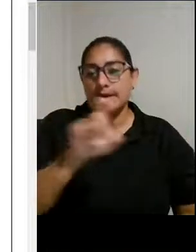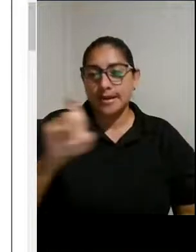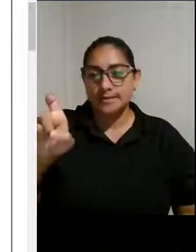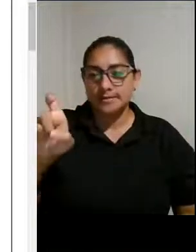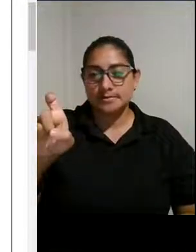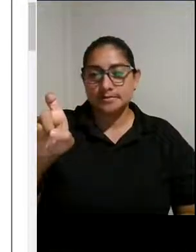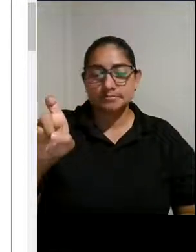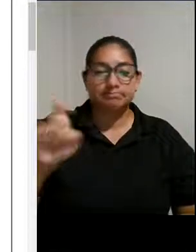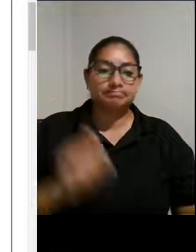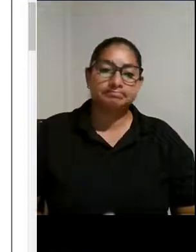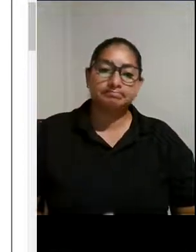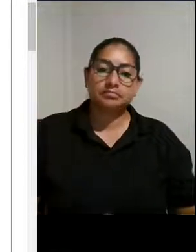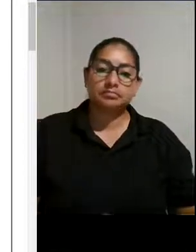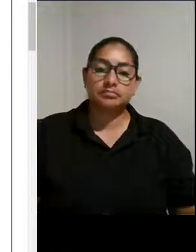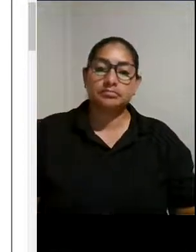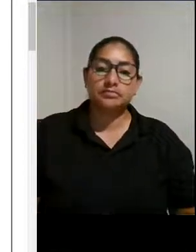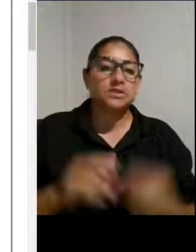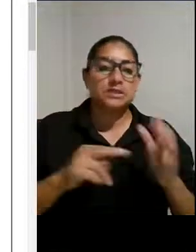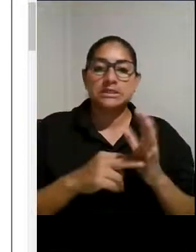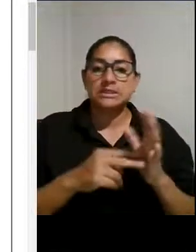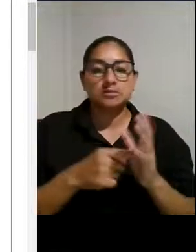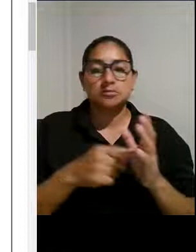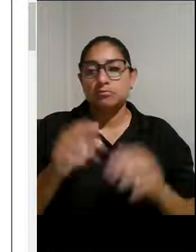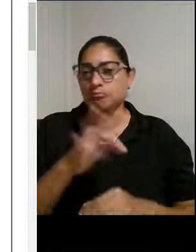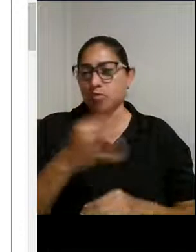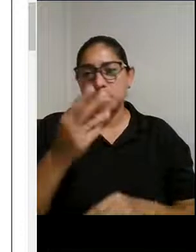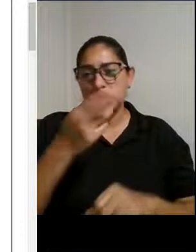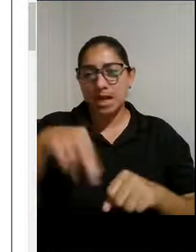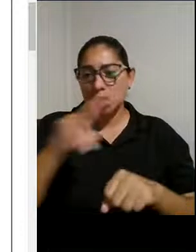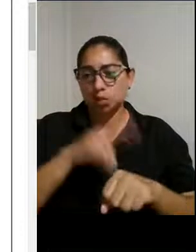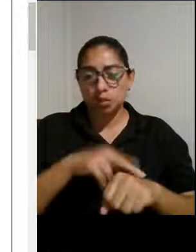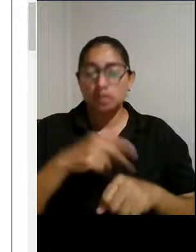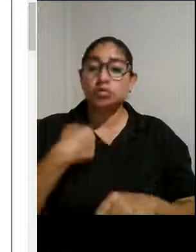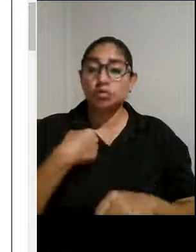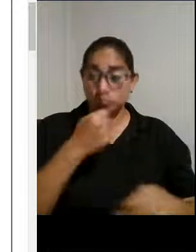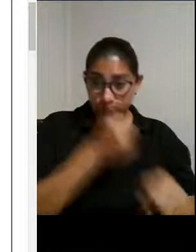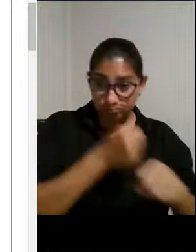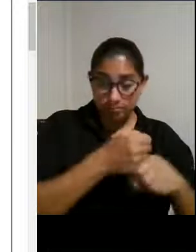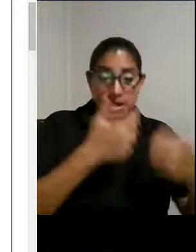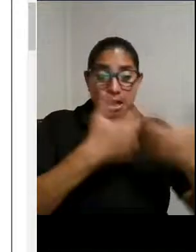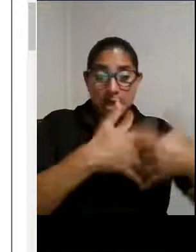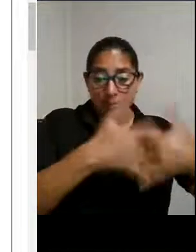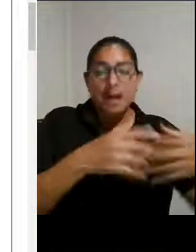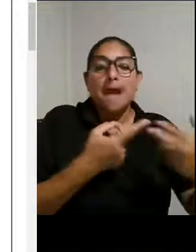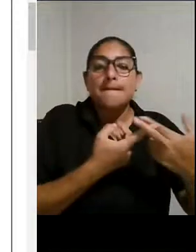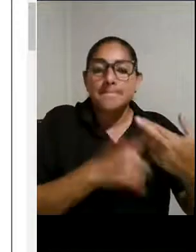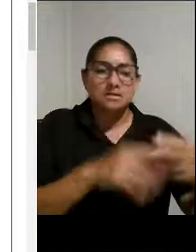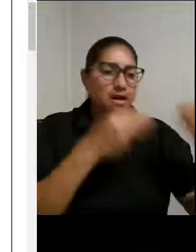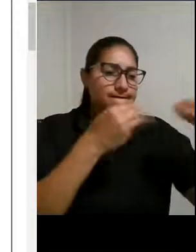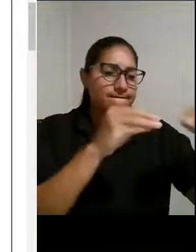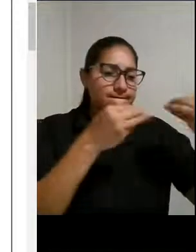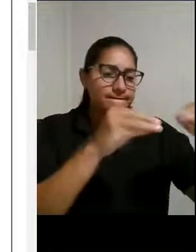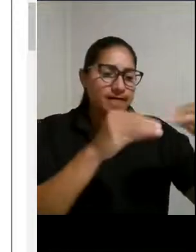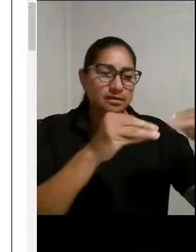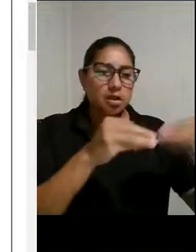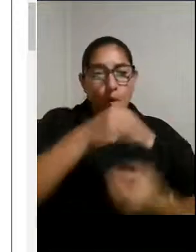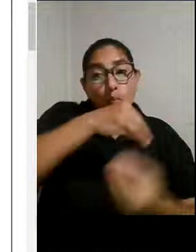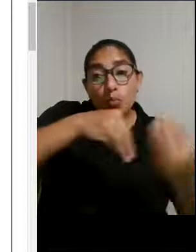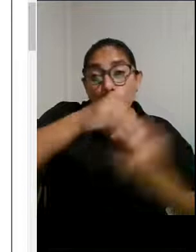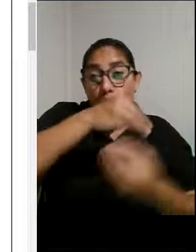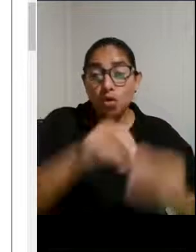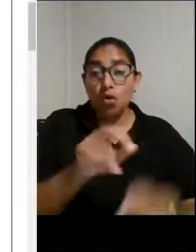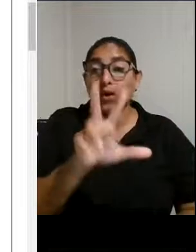Y en este caso, pues esto tiene que ser muy natural. Si nuestra empresa al inicio está vendiendo o produciendo